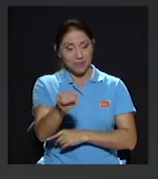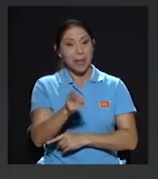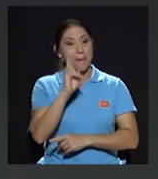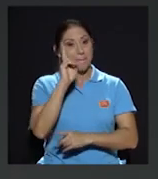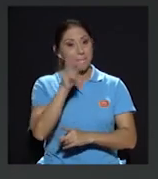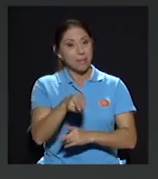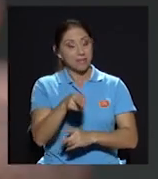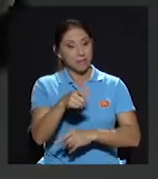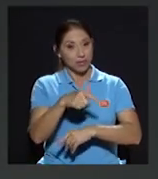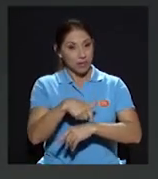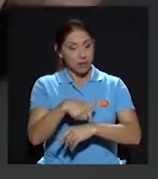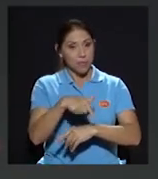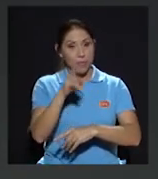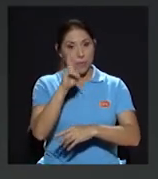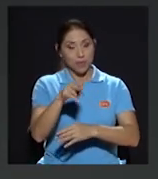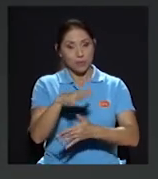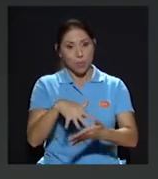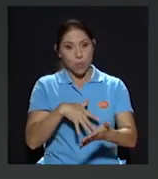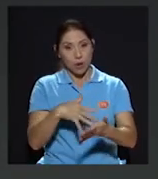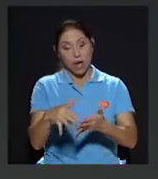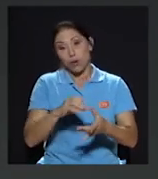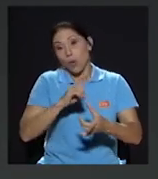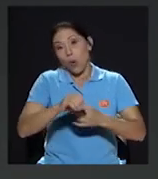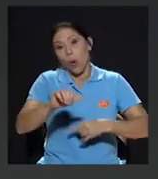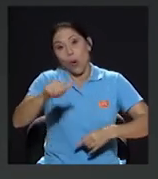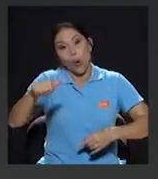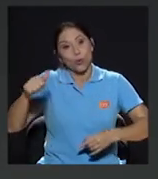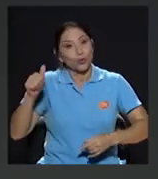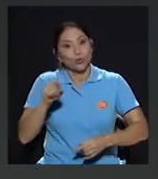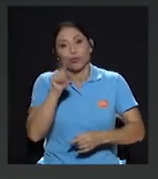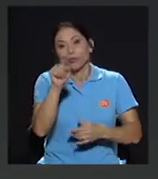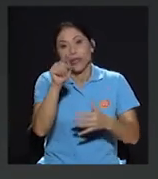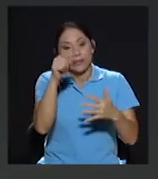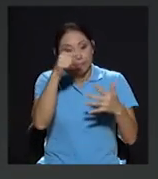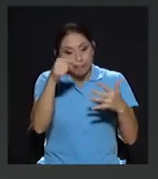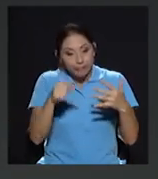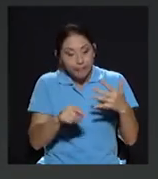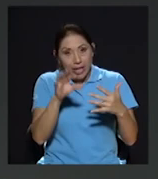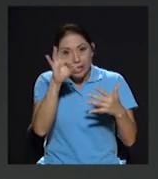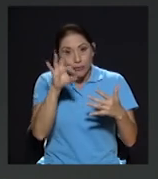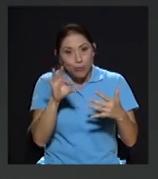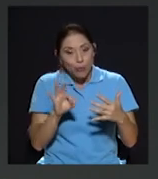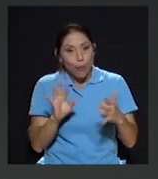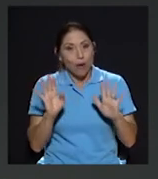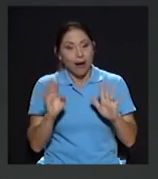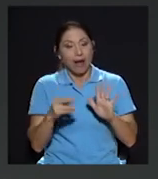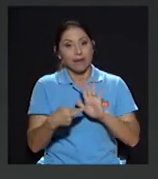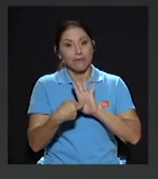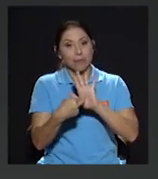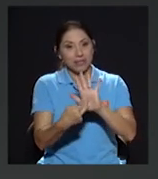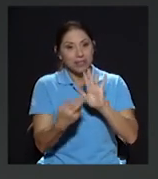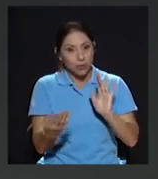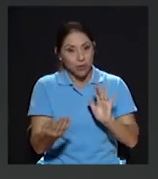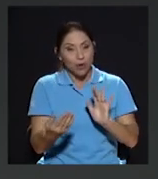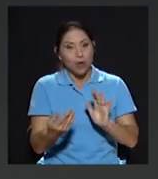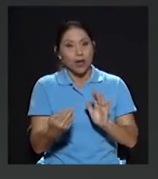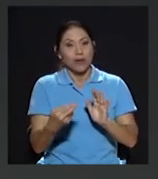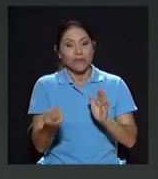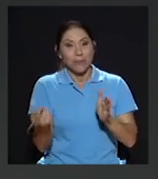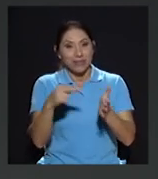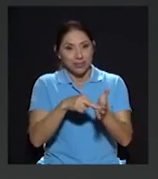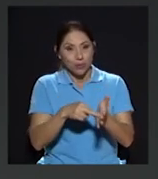mismos tiempos de circunstancias los otros de su escogencia por las repeticiones nos acompañen